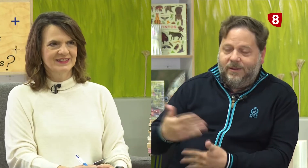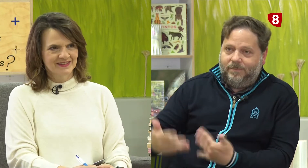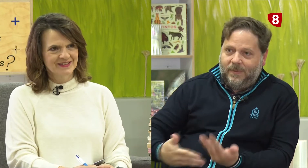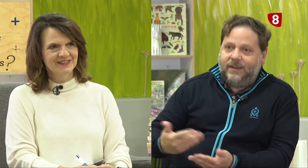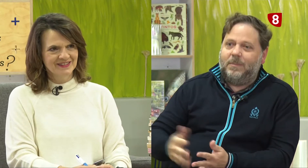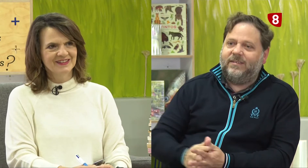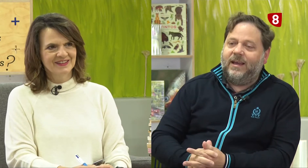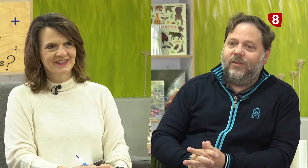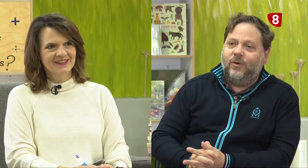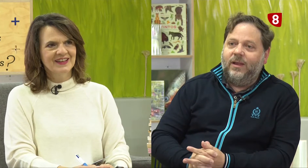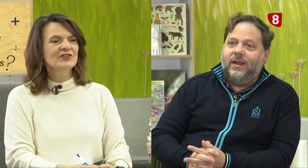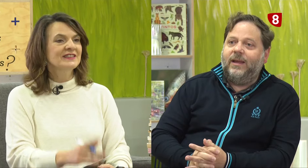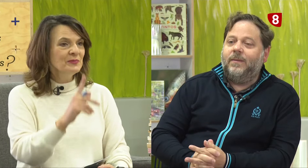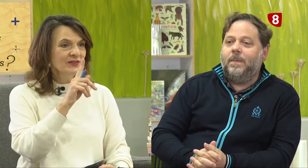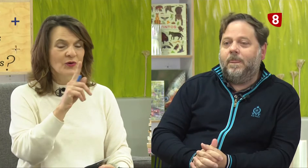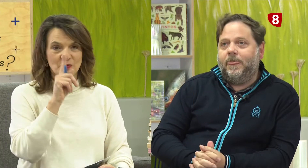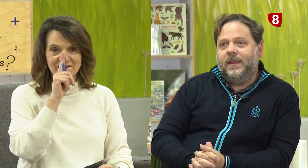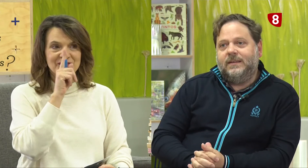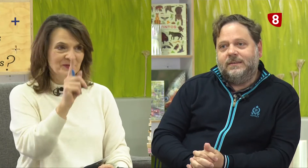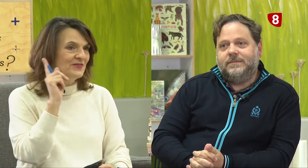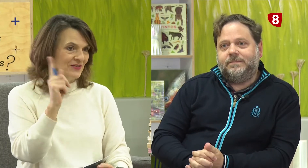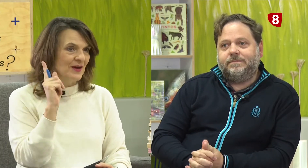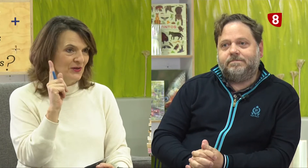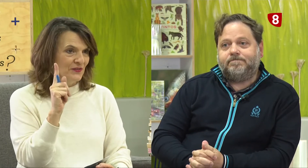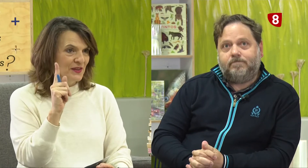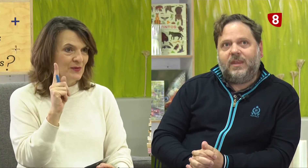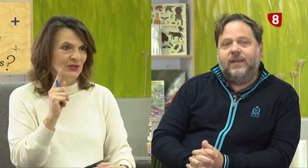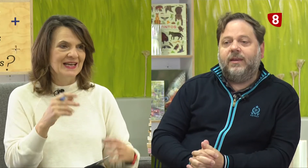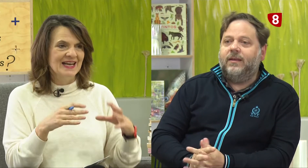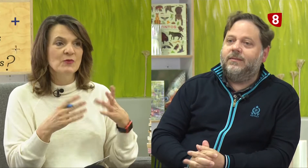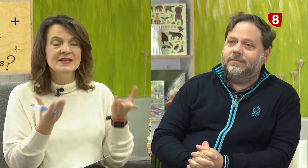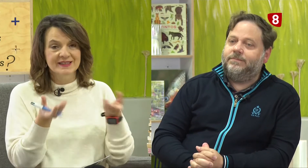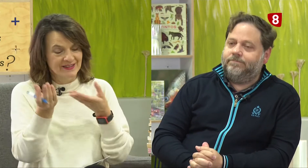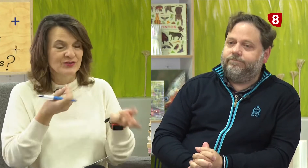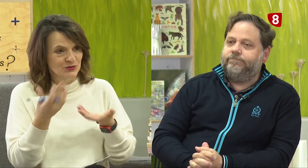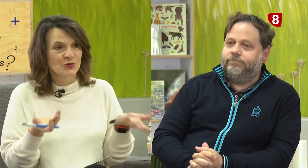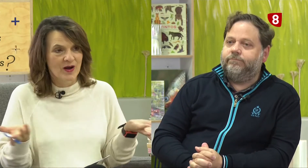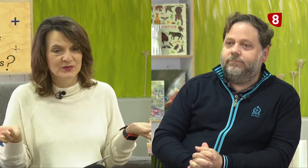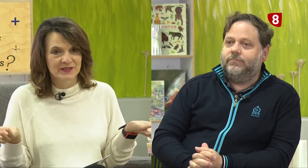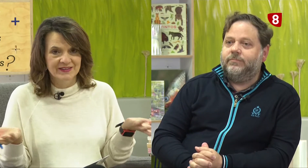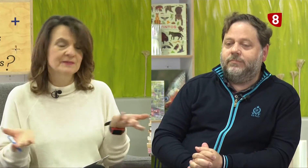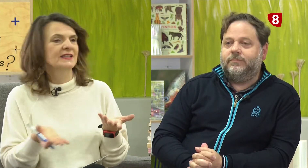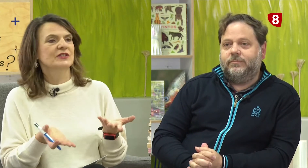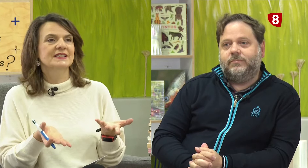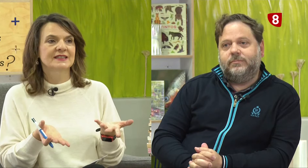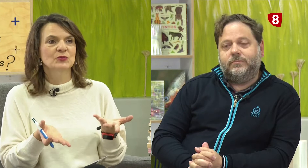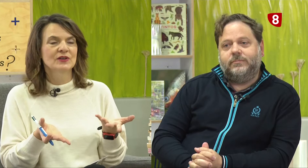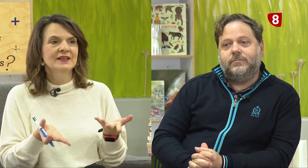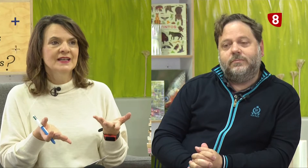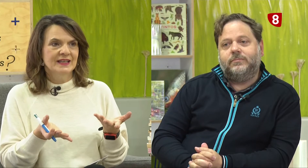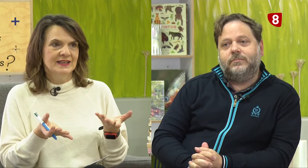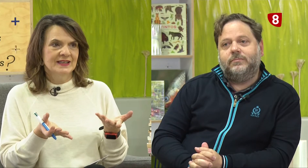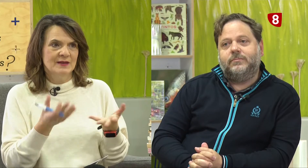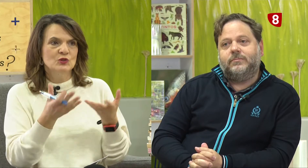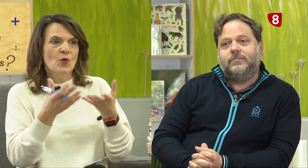demasiado. Claro, que te he pedido una cosa muy difícil, porque la lengua desatada, nosotros jugamos verdaderamente con ese título,